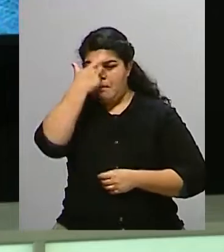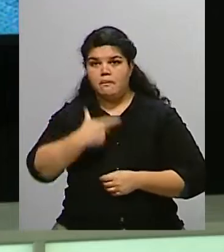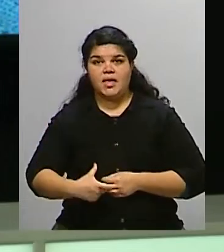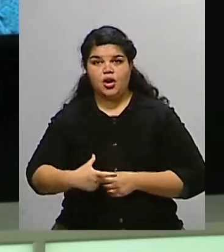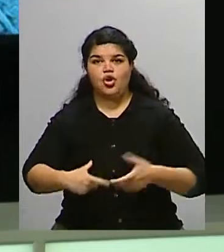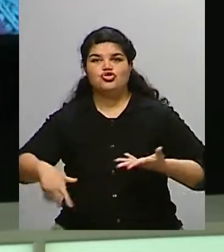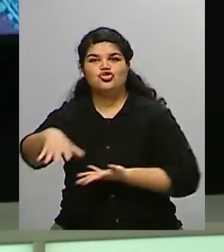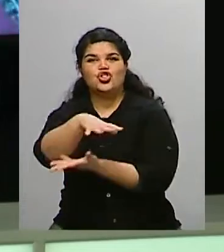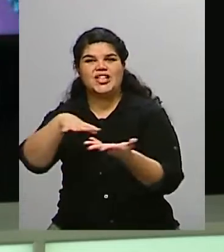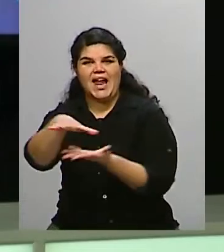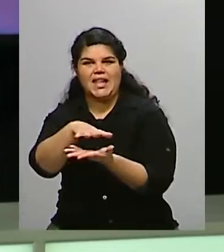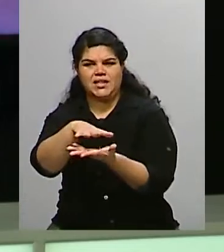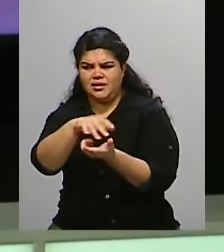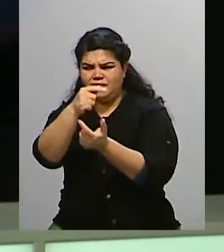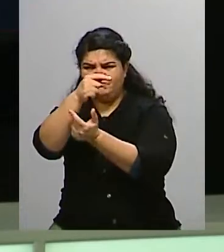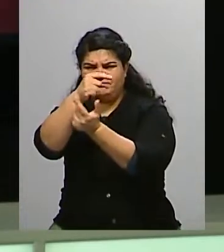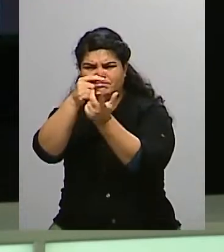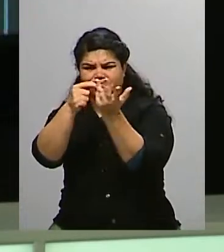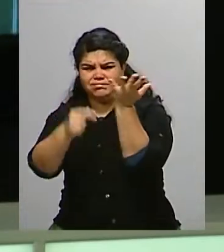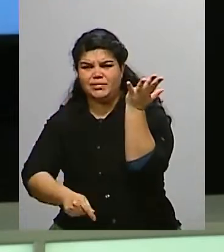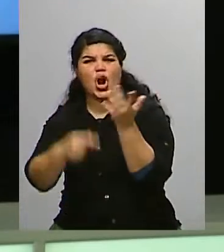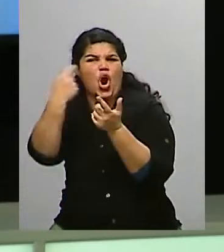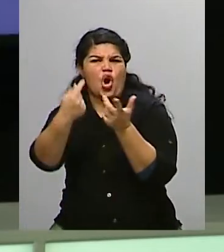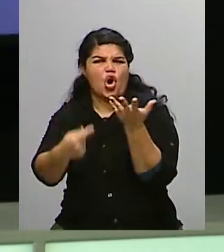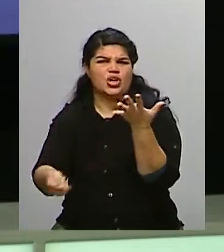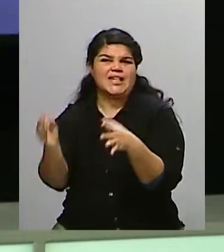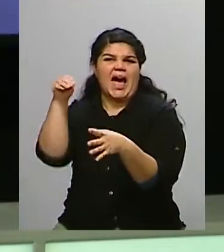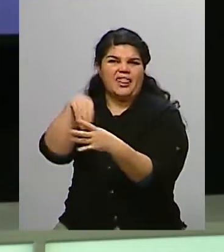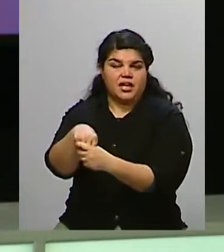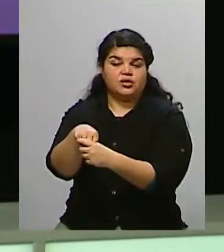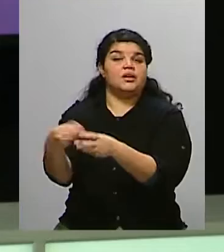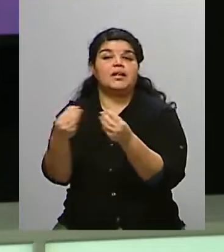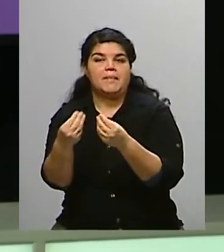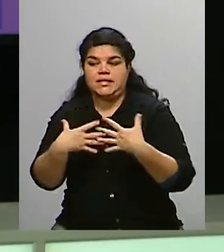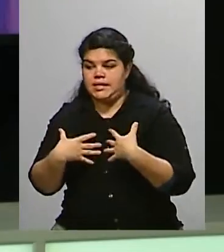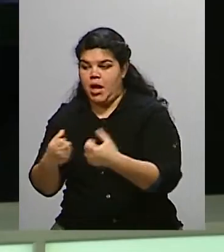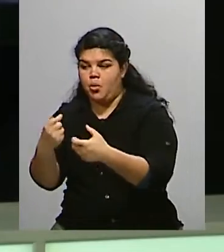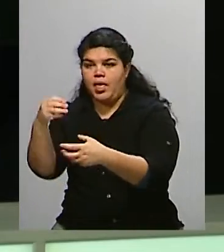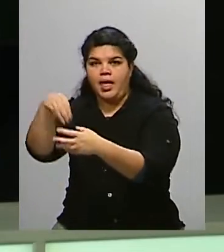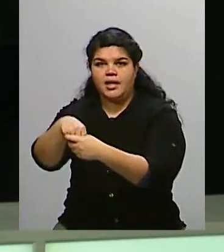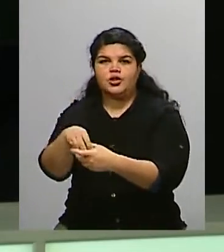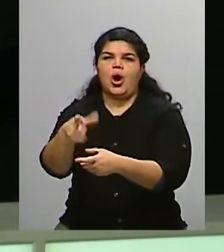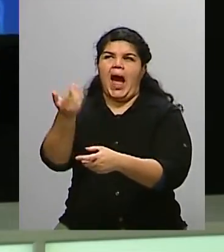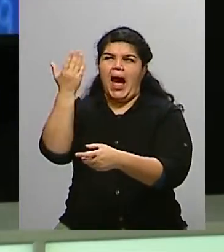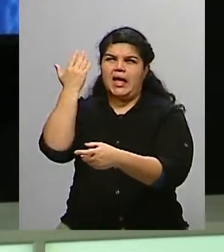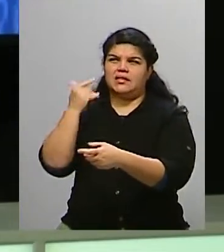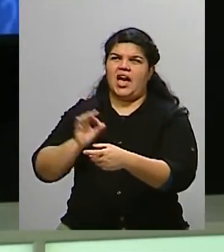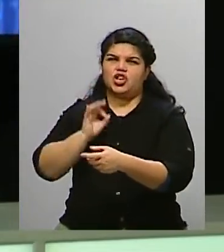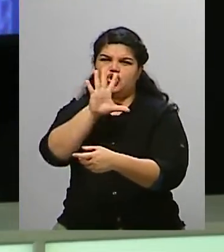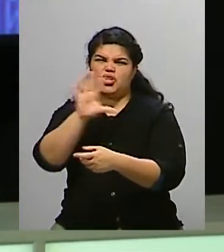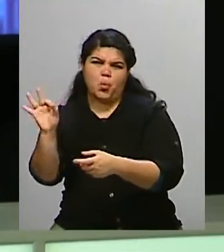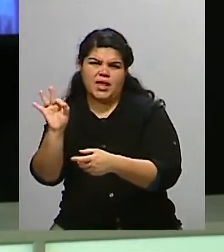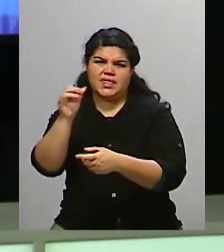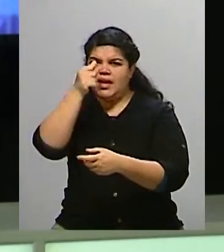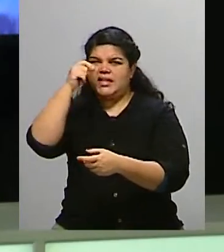complejidad tan grande, empieza a involucrar un montón de factores que antes quizás no estaban contenidos en salud, quizás, estoy hablando quizás 50 años atrás, 60 años